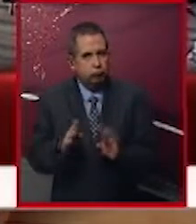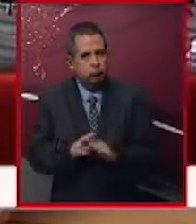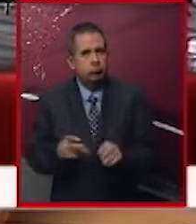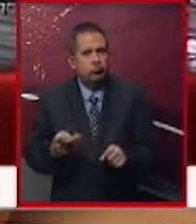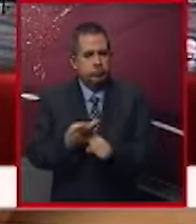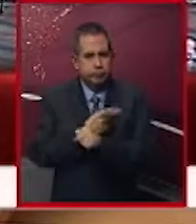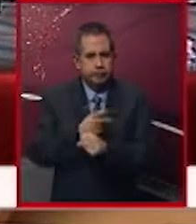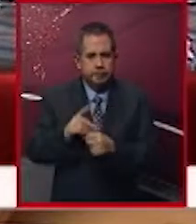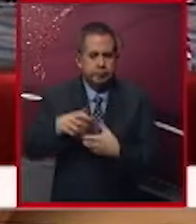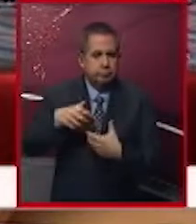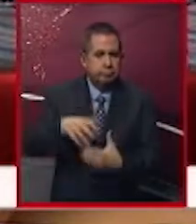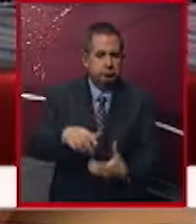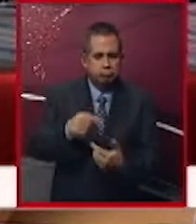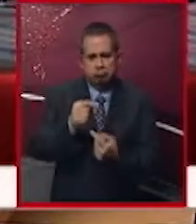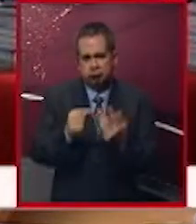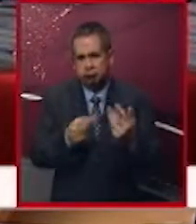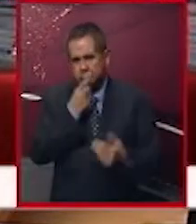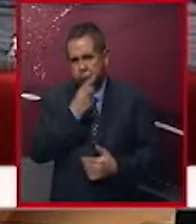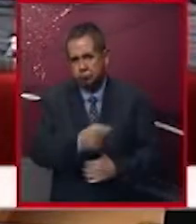materia de inversión se ha tenido en México.